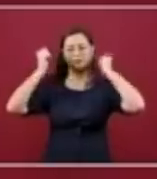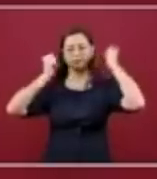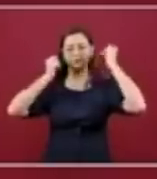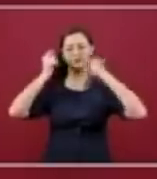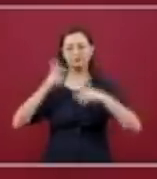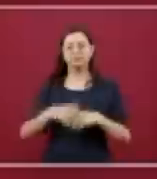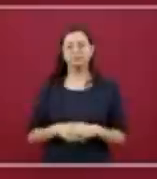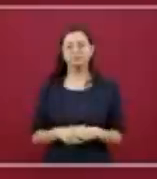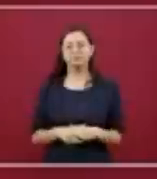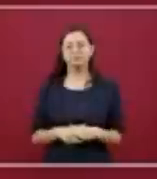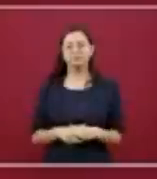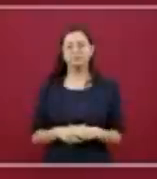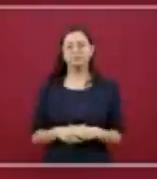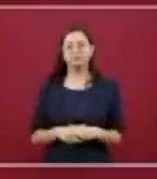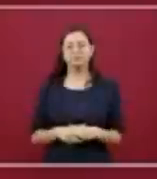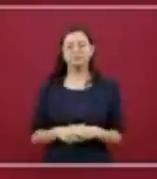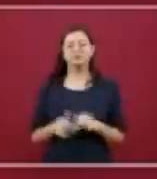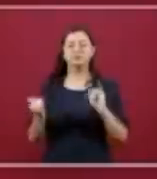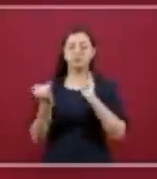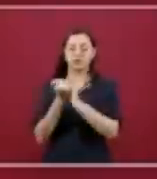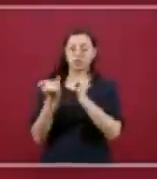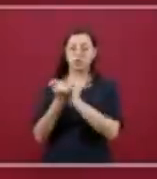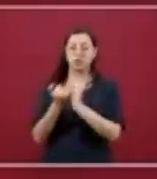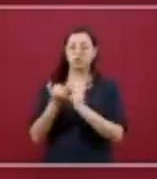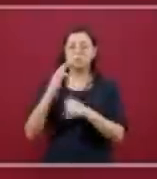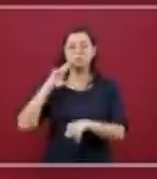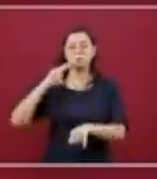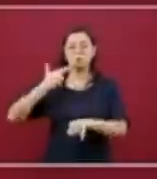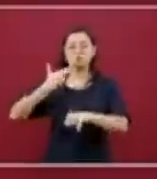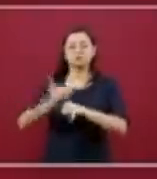el responsable del sistema penitenciario,